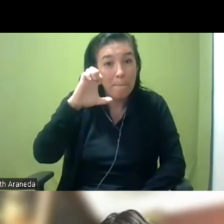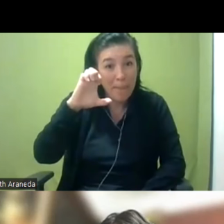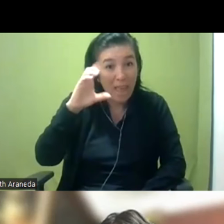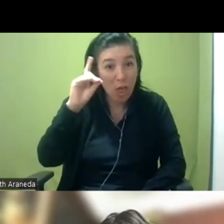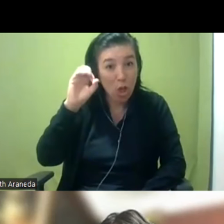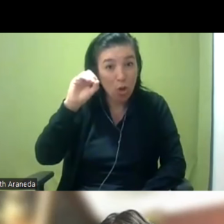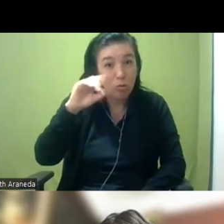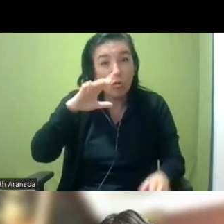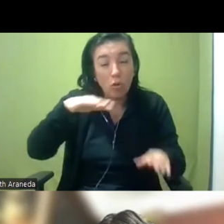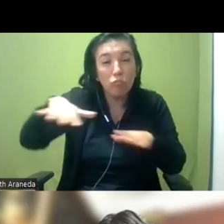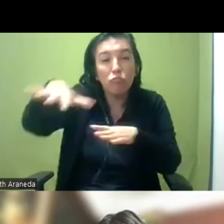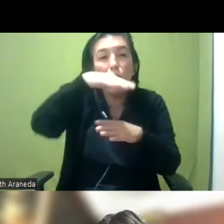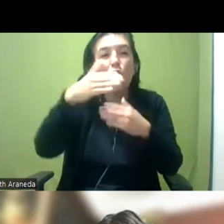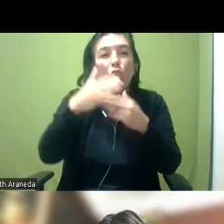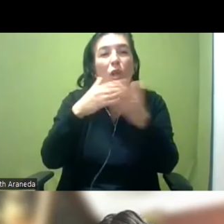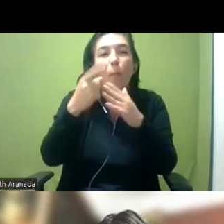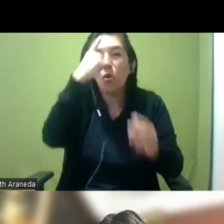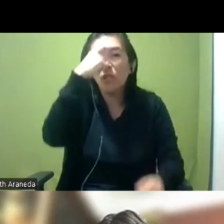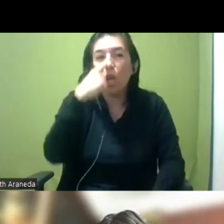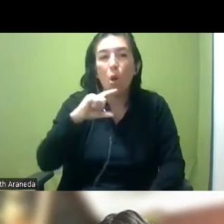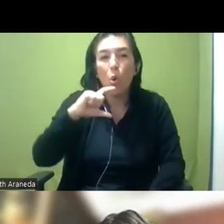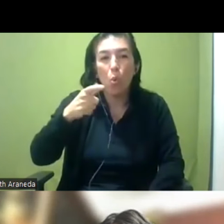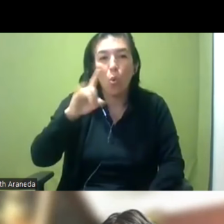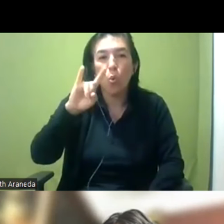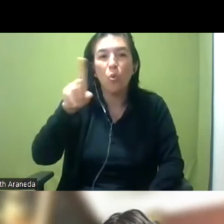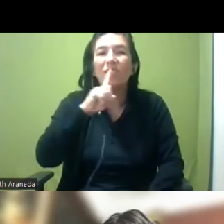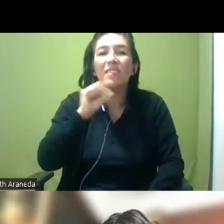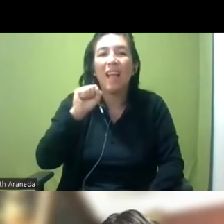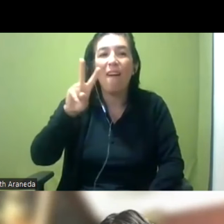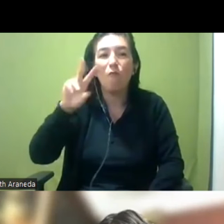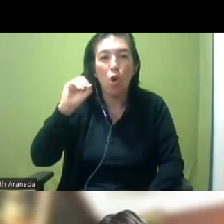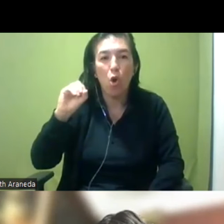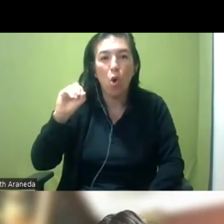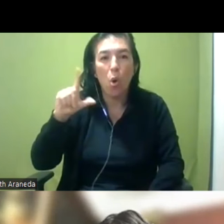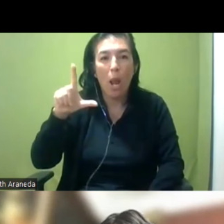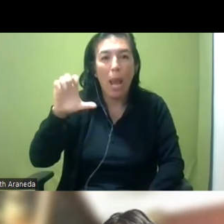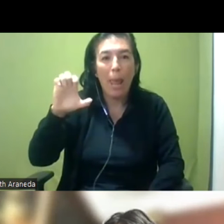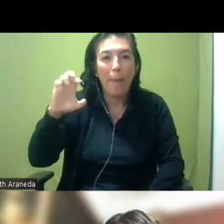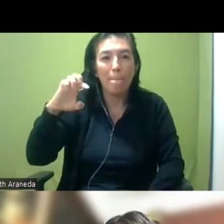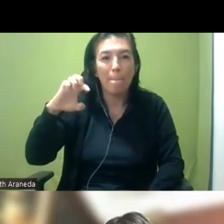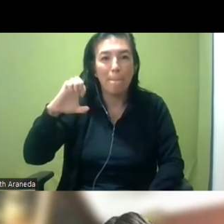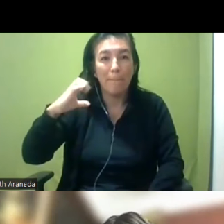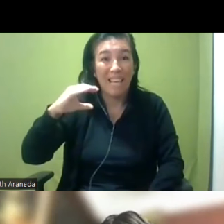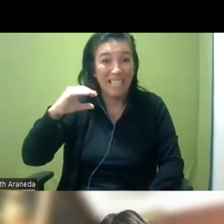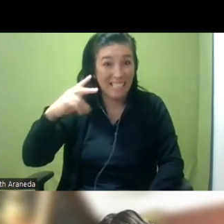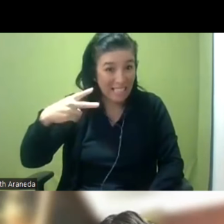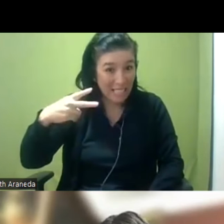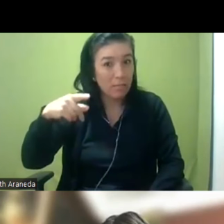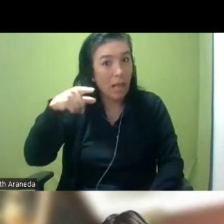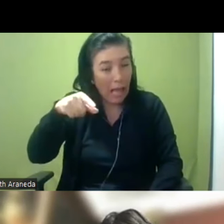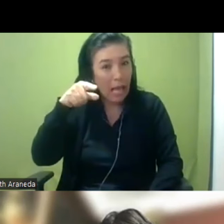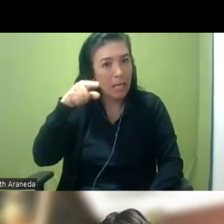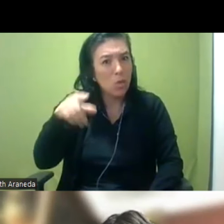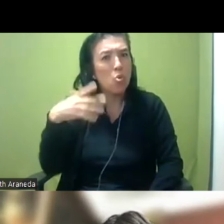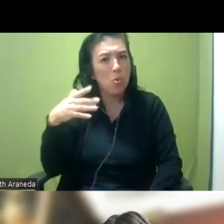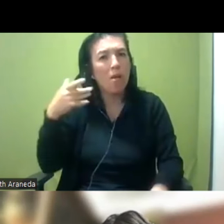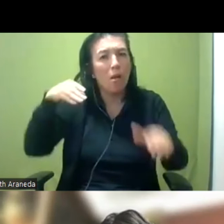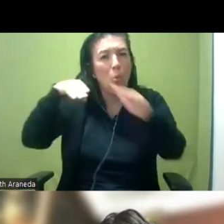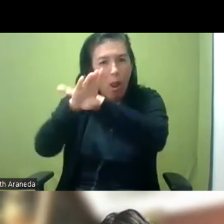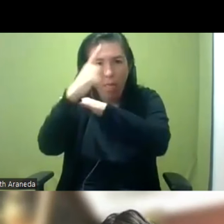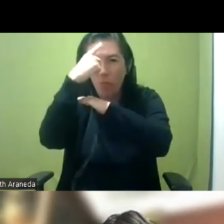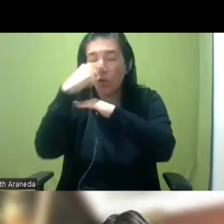el Museo Gustavo Lepage Ah, sí, en San Pedro. San Sí. Pedro, qué estupendo el museo, sí.